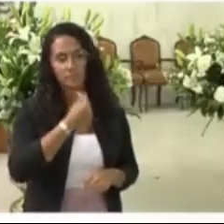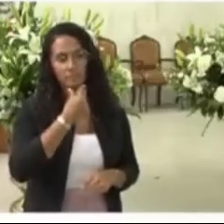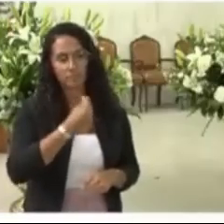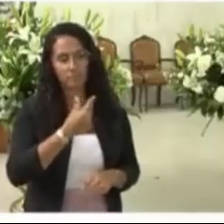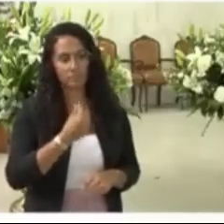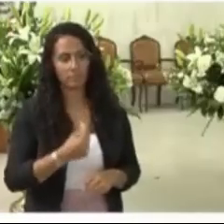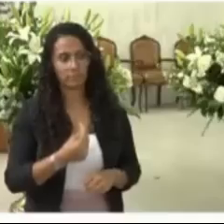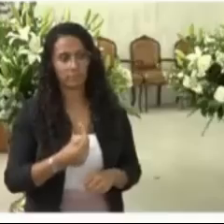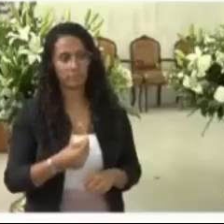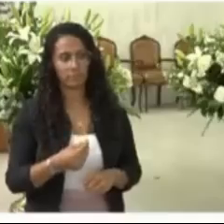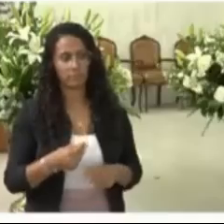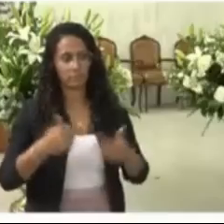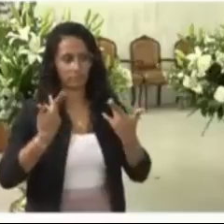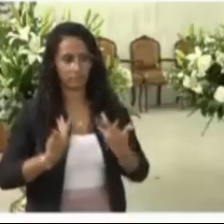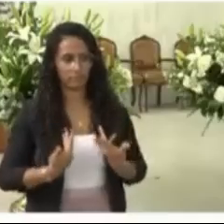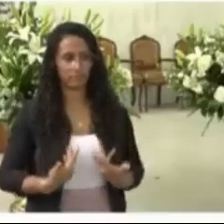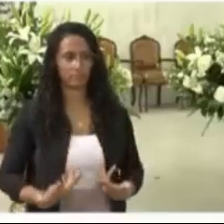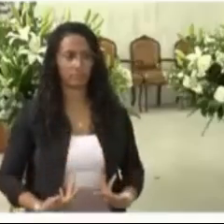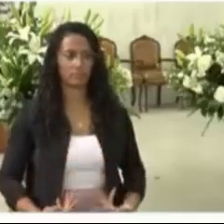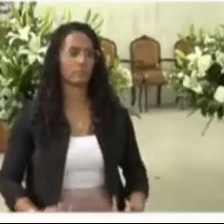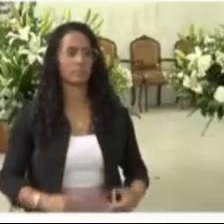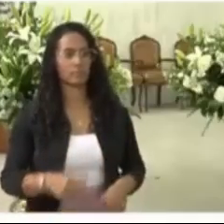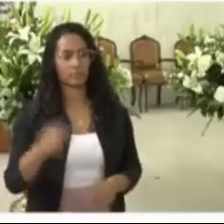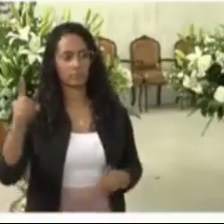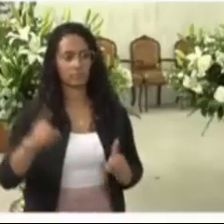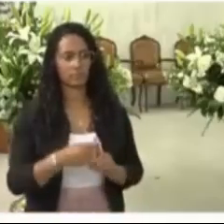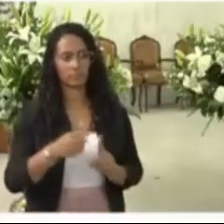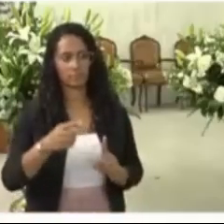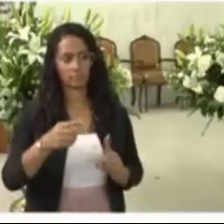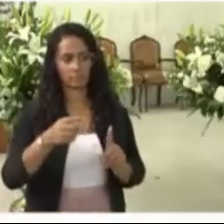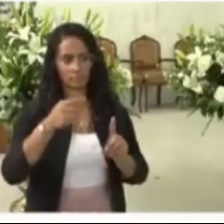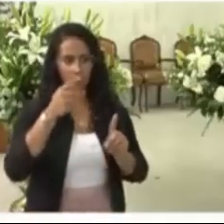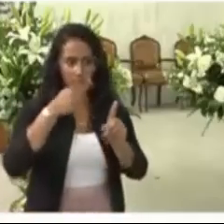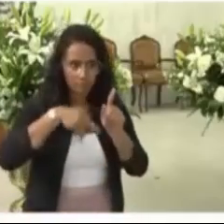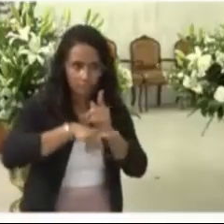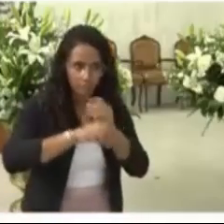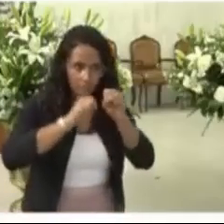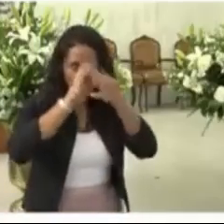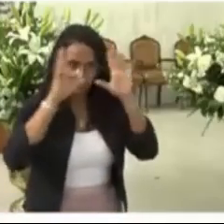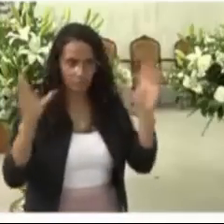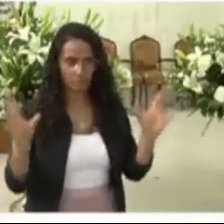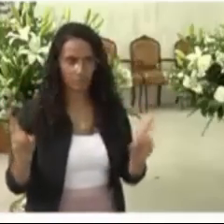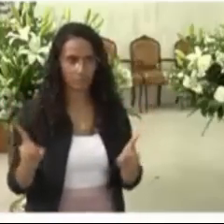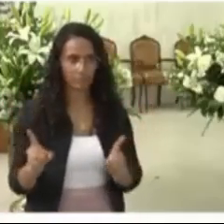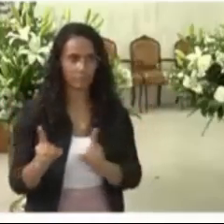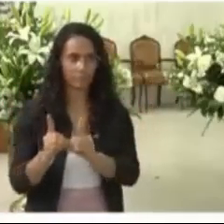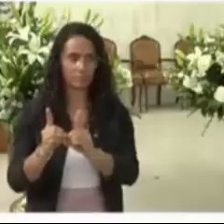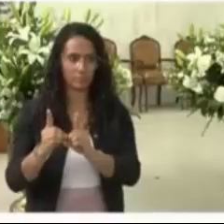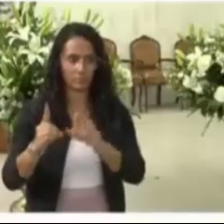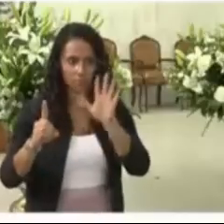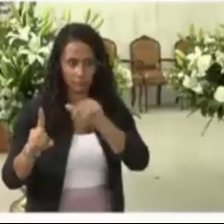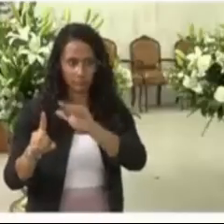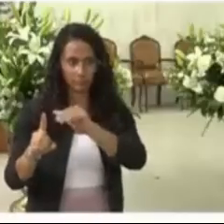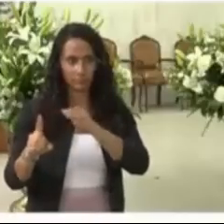de Dios por medio del profeta Isaías, claramente dice la Escritura que se